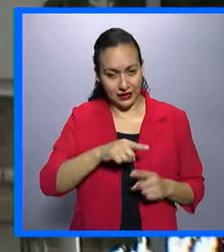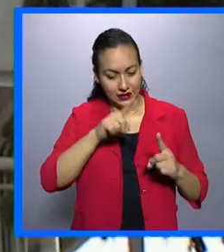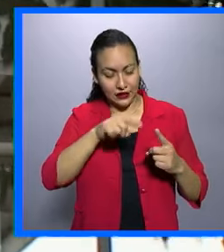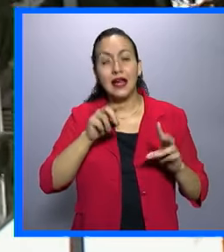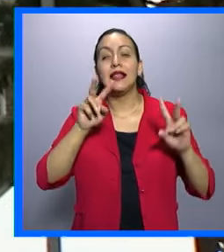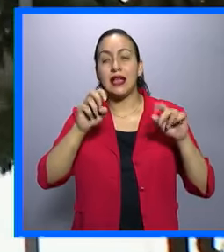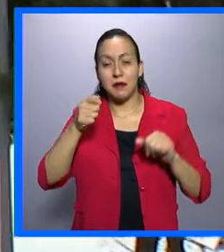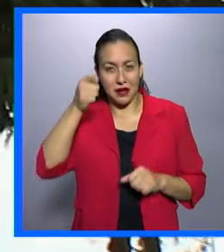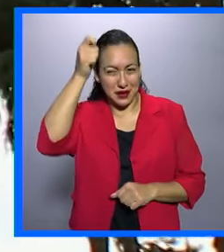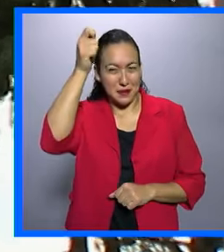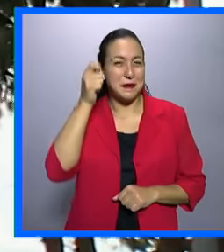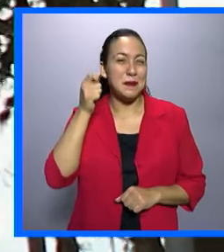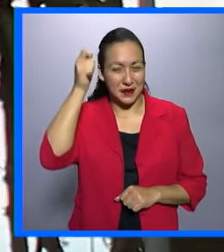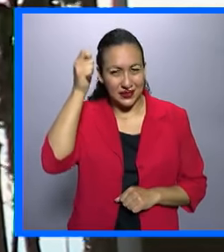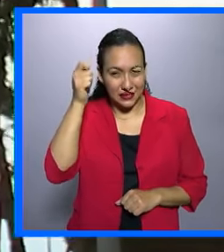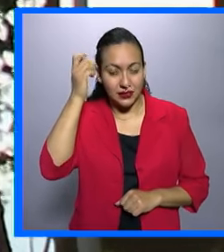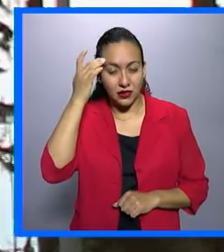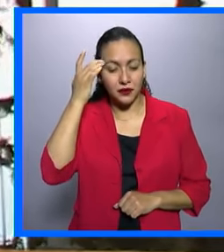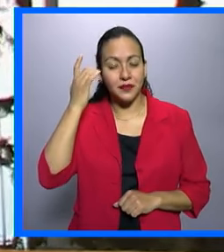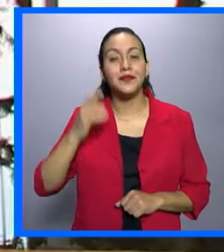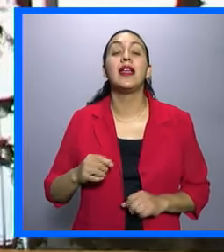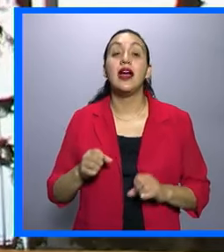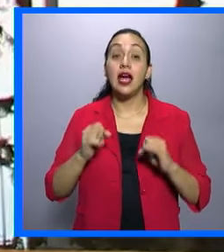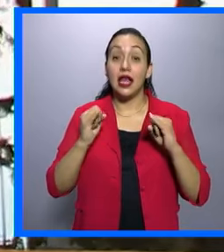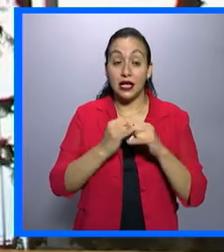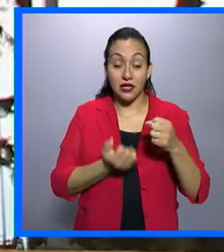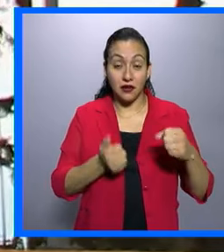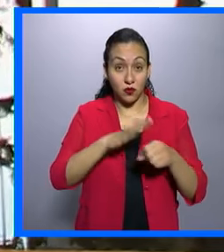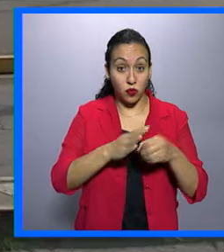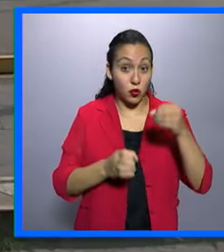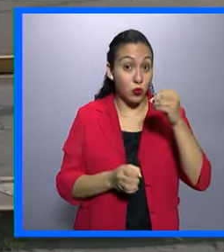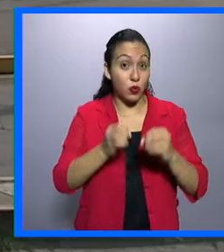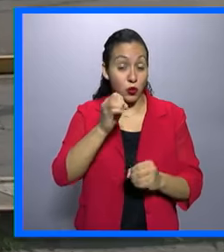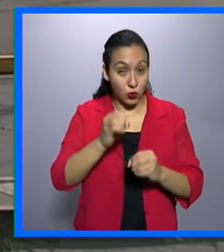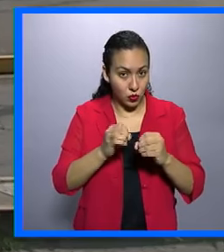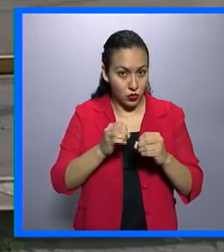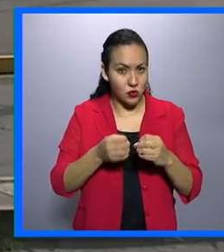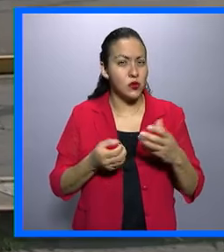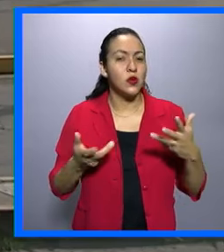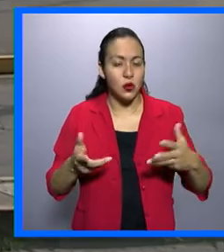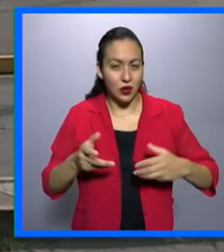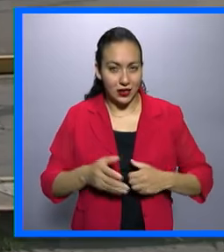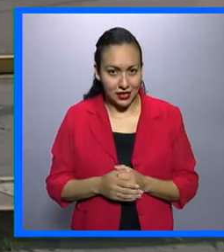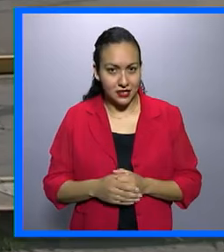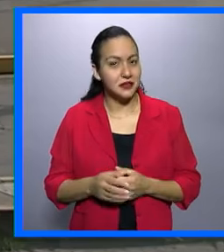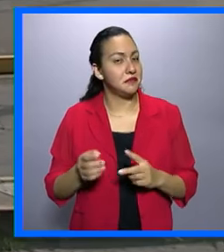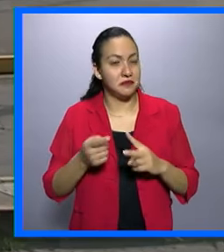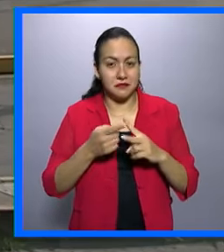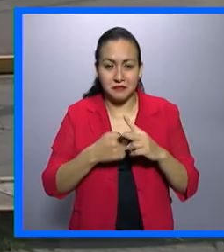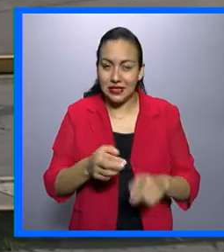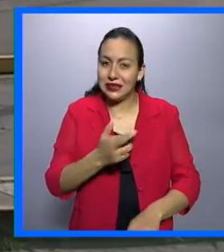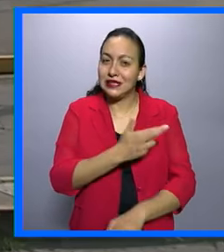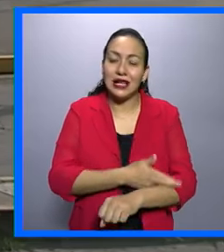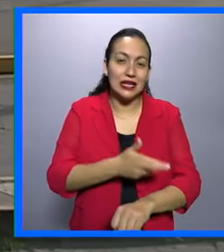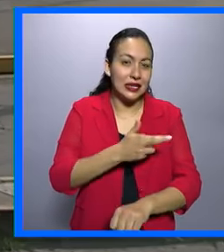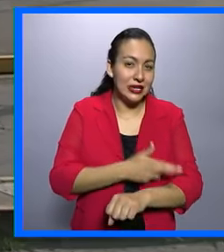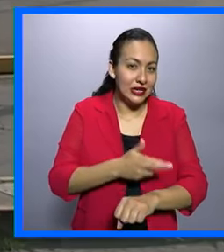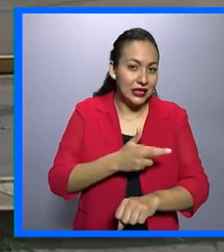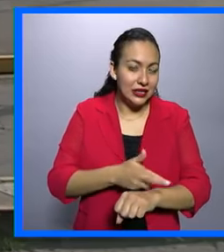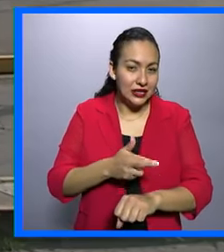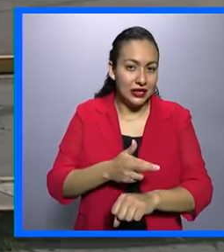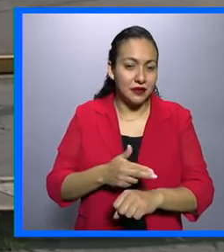las pensiones complementarias, el órgano de administración judicial lleva a cabo el procedimiento de depósito